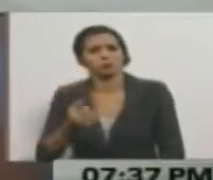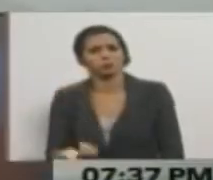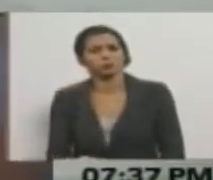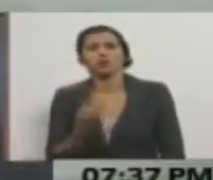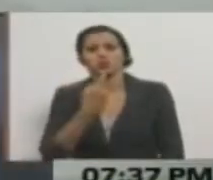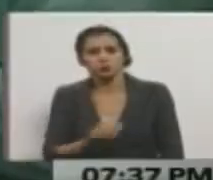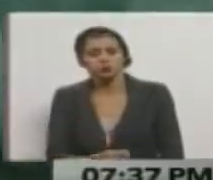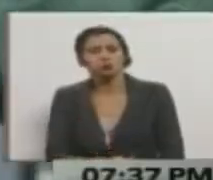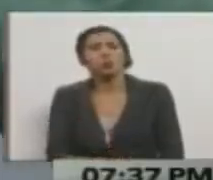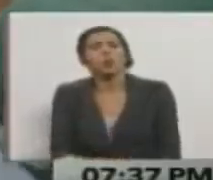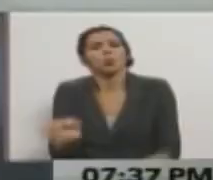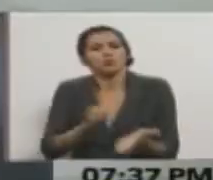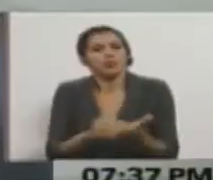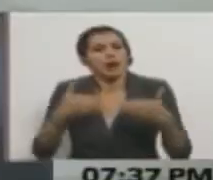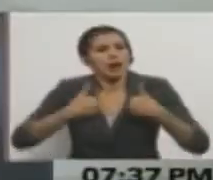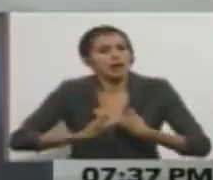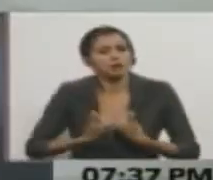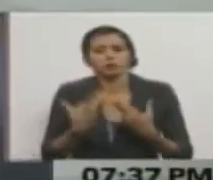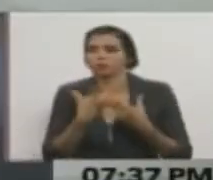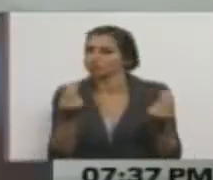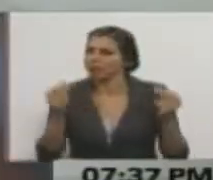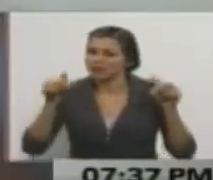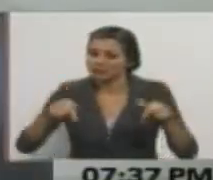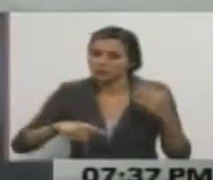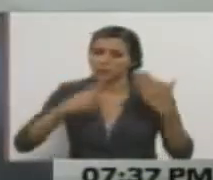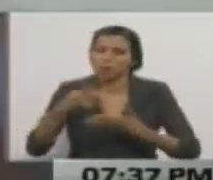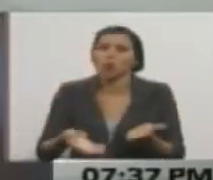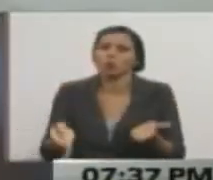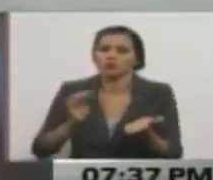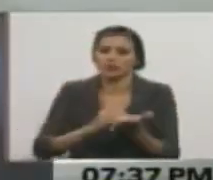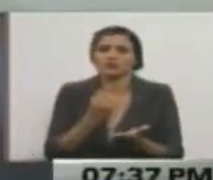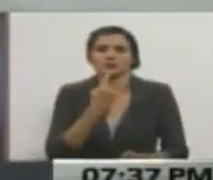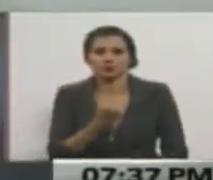Yo insisto y no me cansaré en este programa.